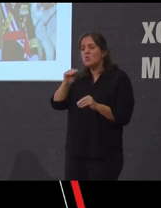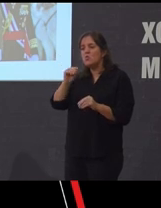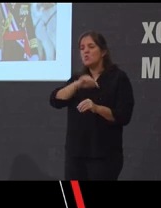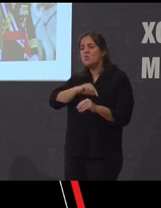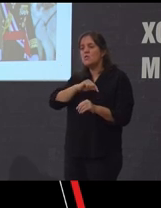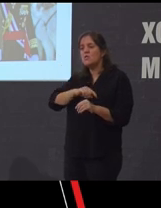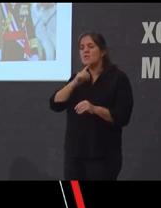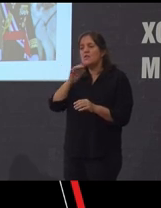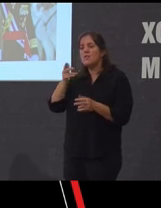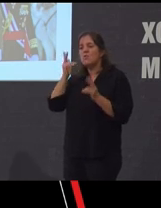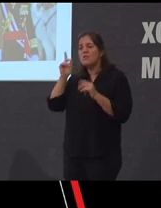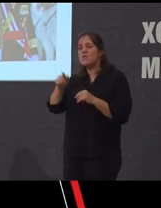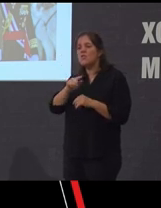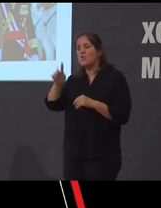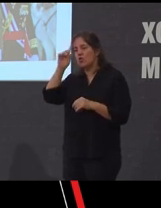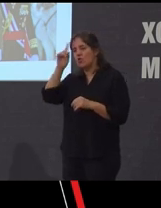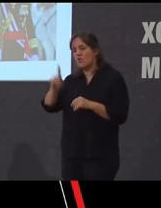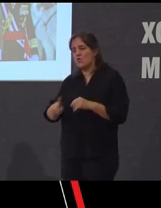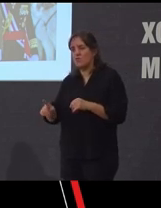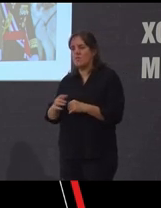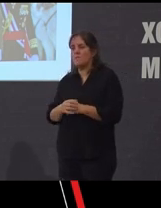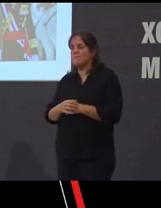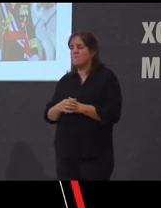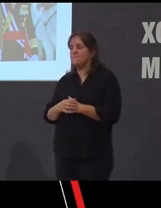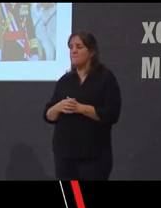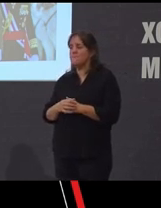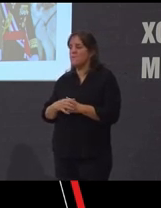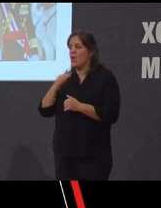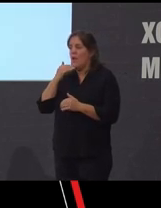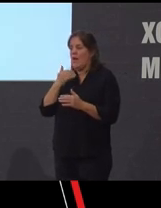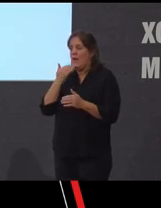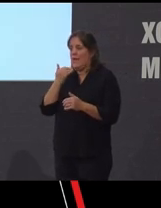Non o vexo. Pero bueno, vou a rematar xa